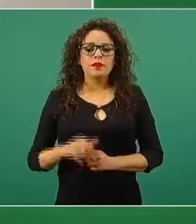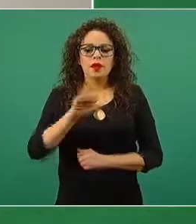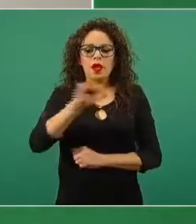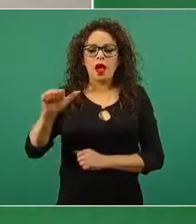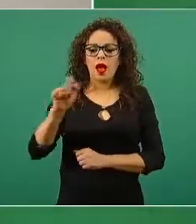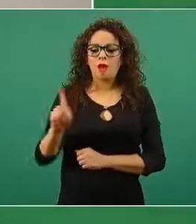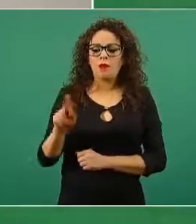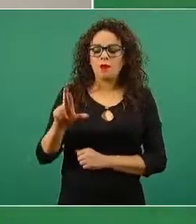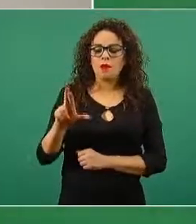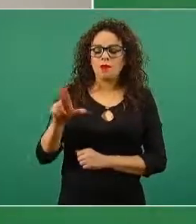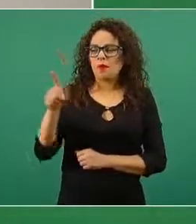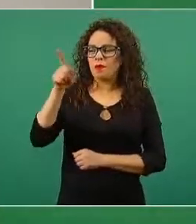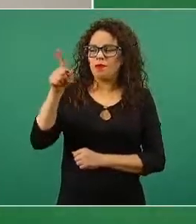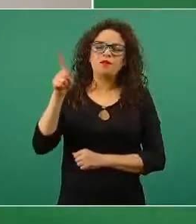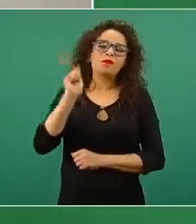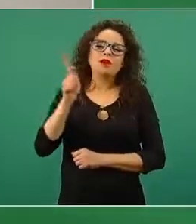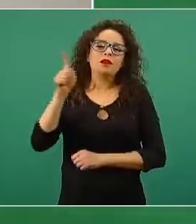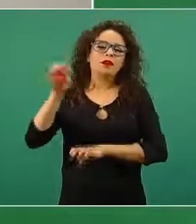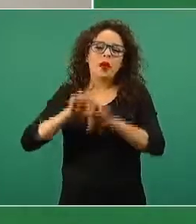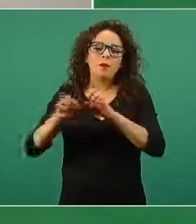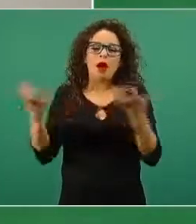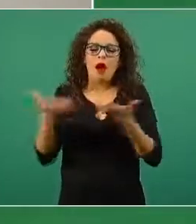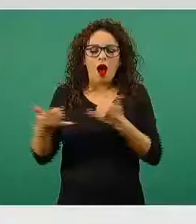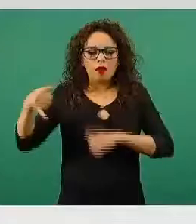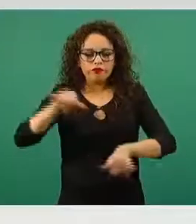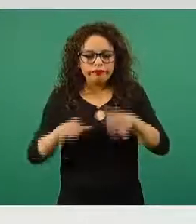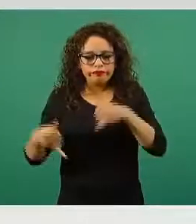el ritmo con el que se ha